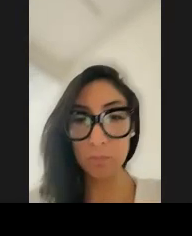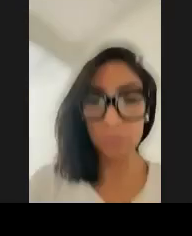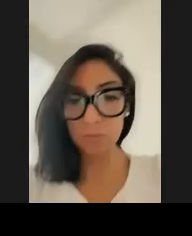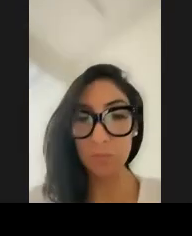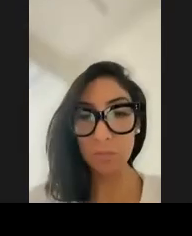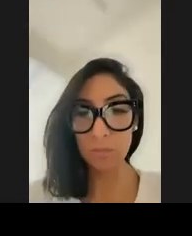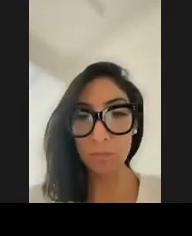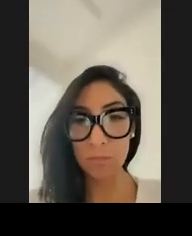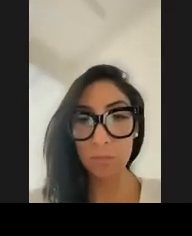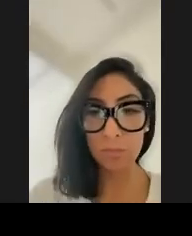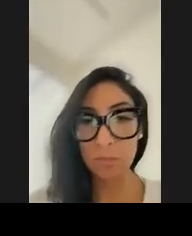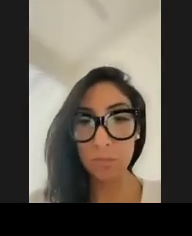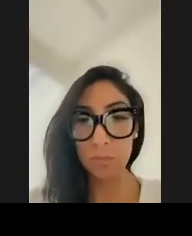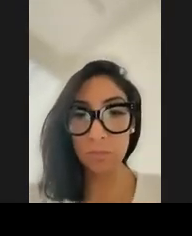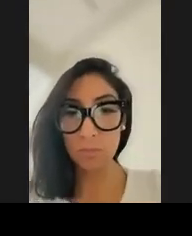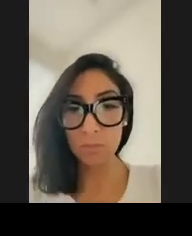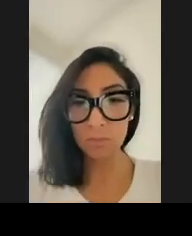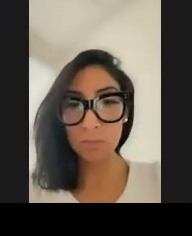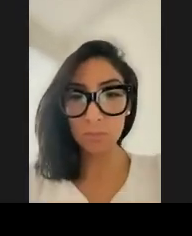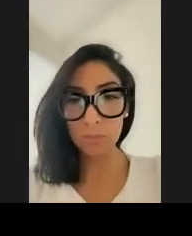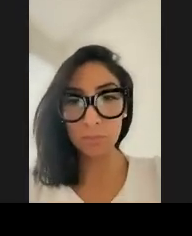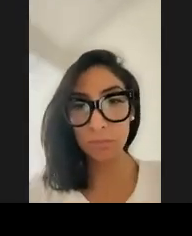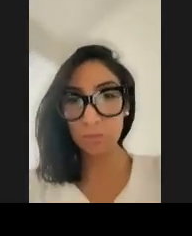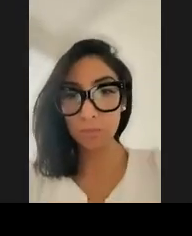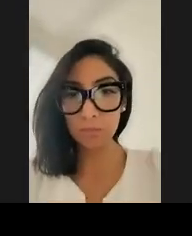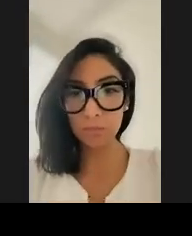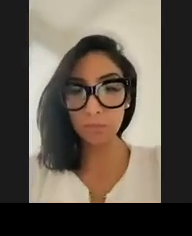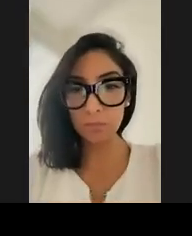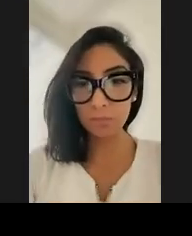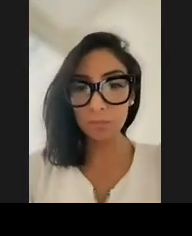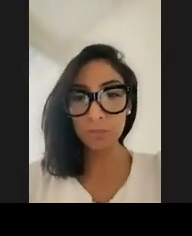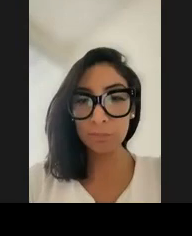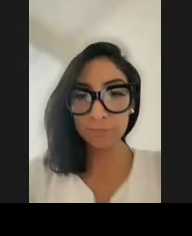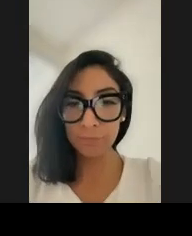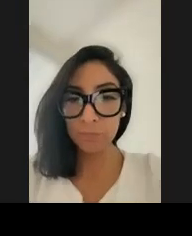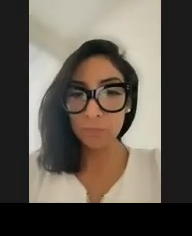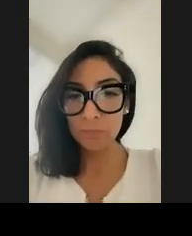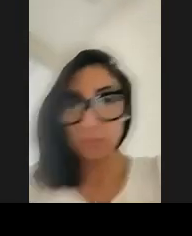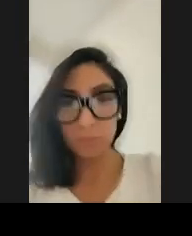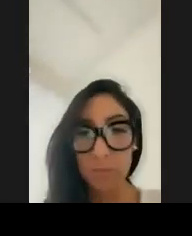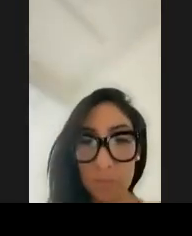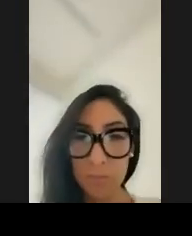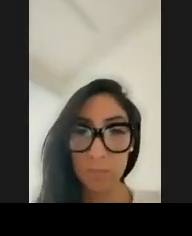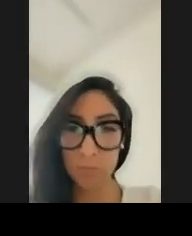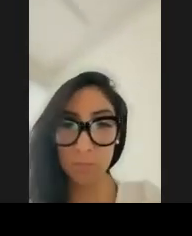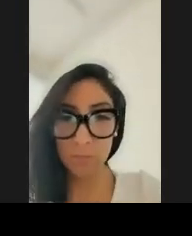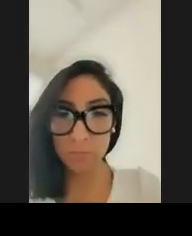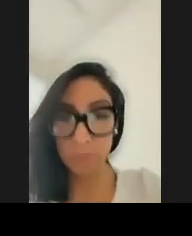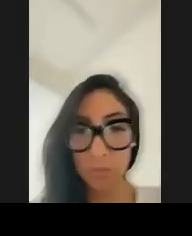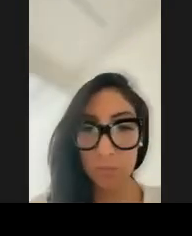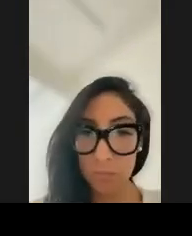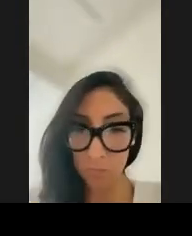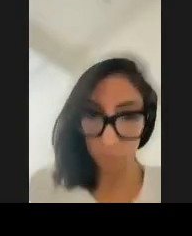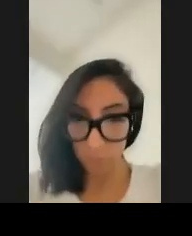específicamente para animales rescatados. Entonces, ya tenemos una base que sería